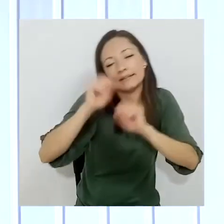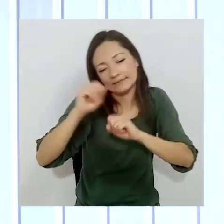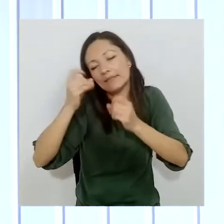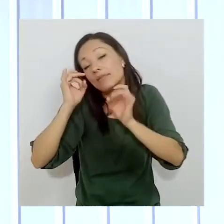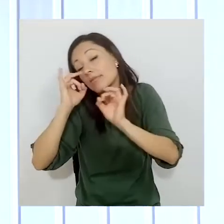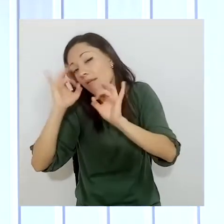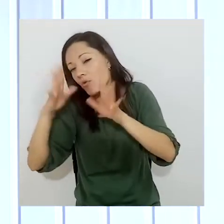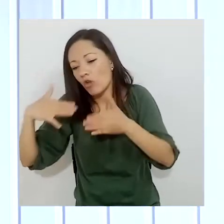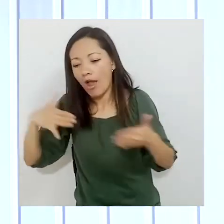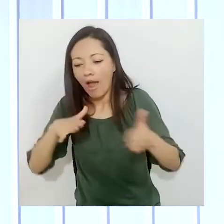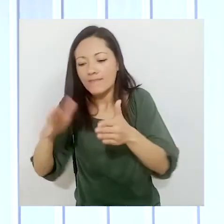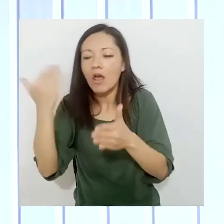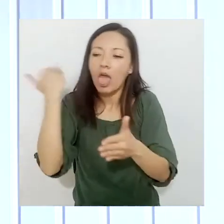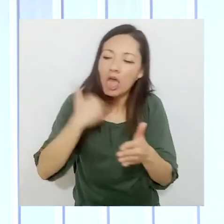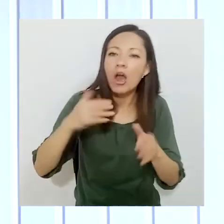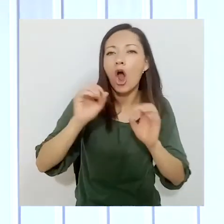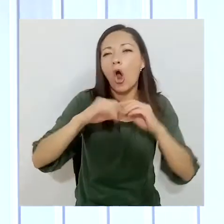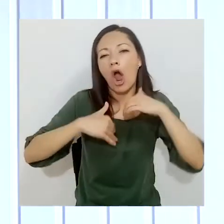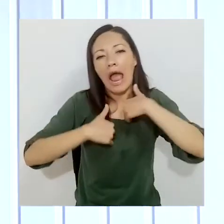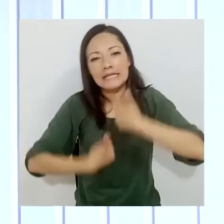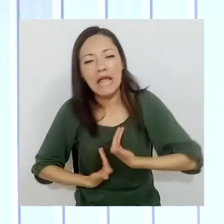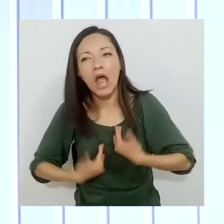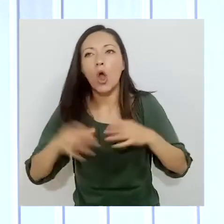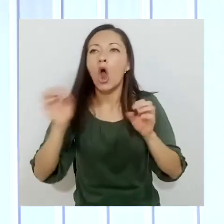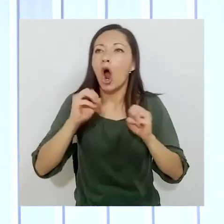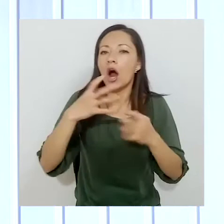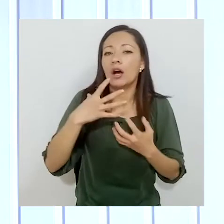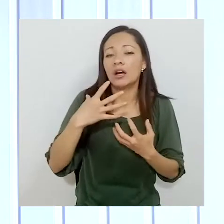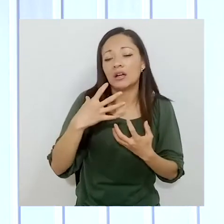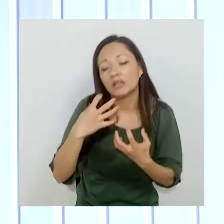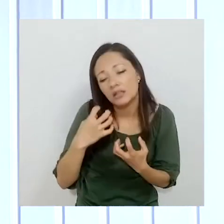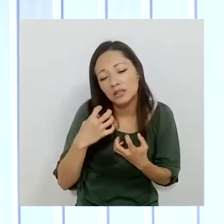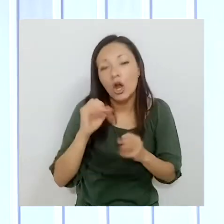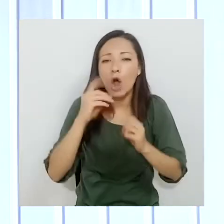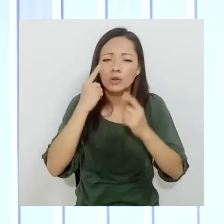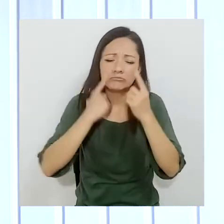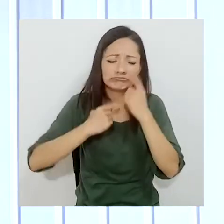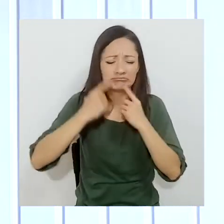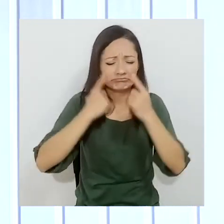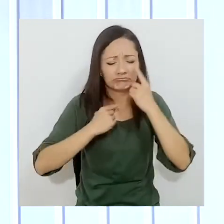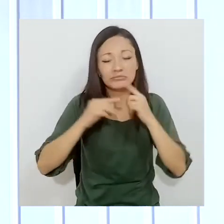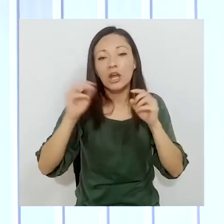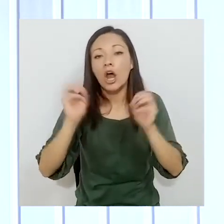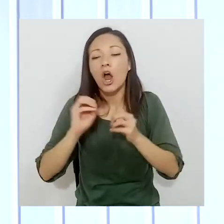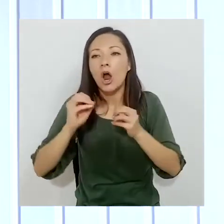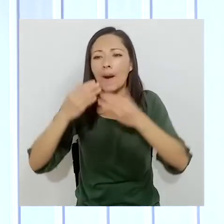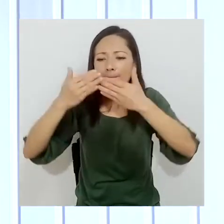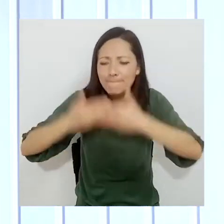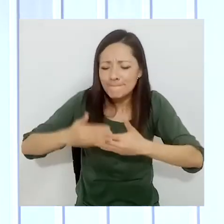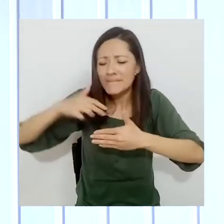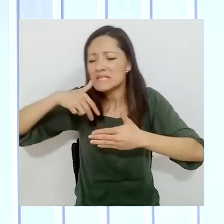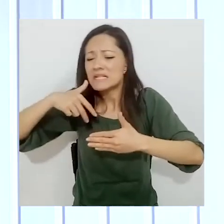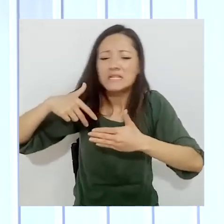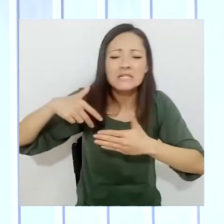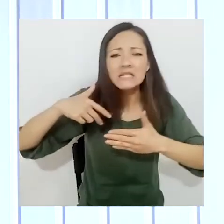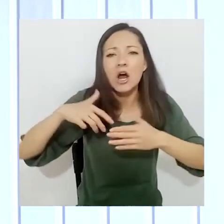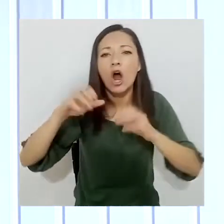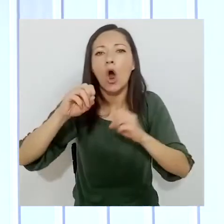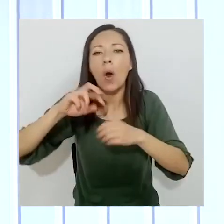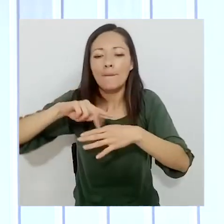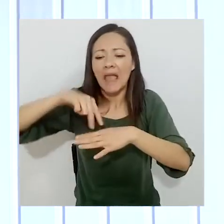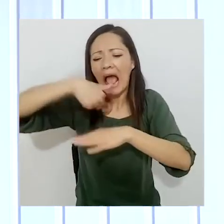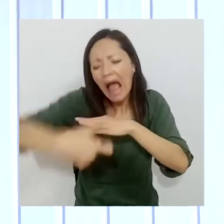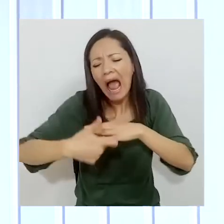vale cansarse, vale desanimarse, vale llorar, vale tener obstáculos, vale torcerse el pie,